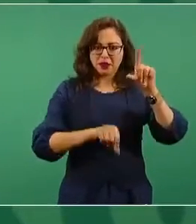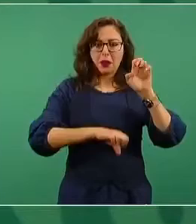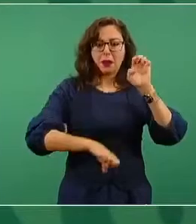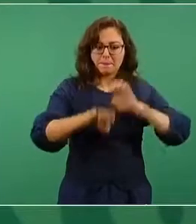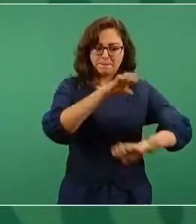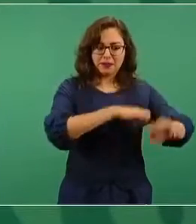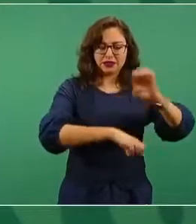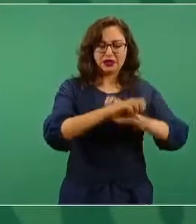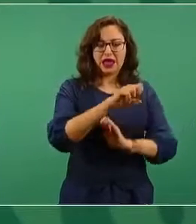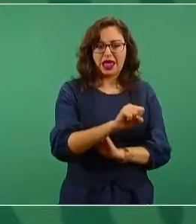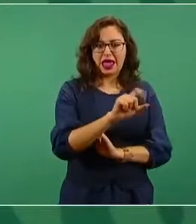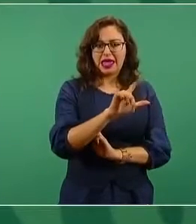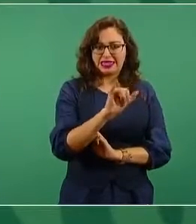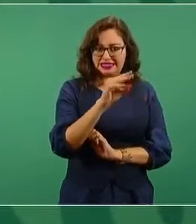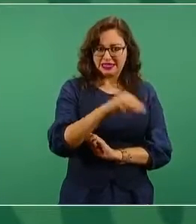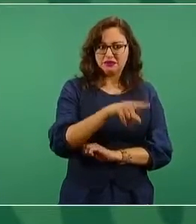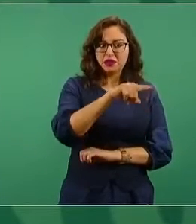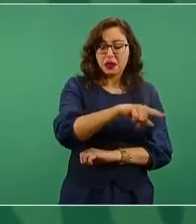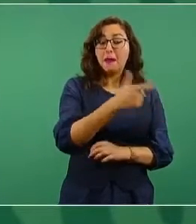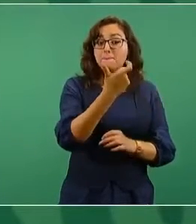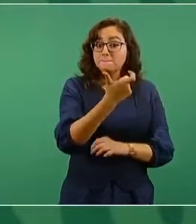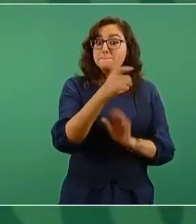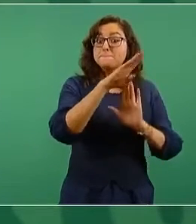que ofrecía mejor precio,